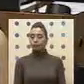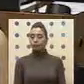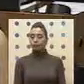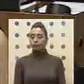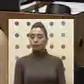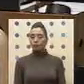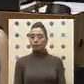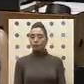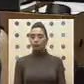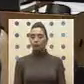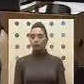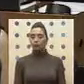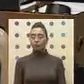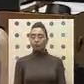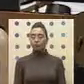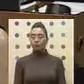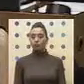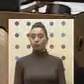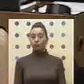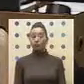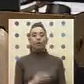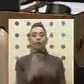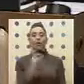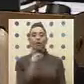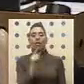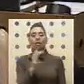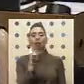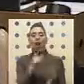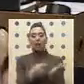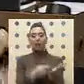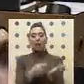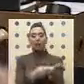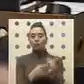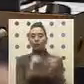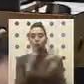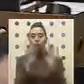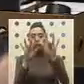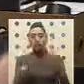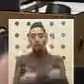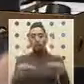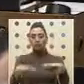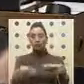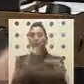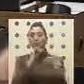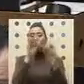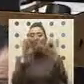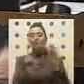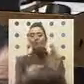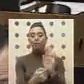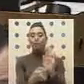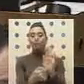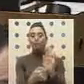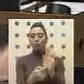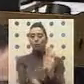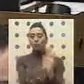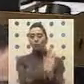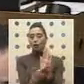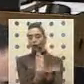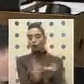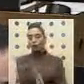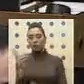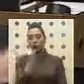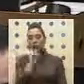Ahora, señor presidente, los datos del financiamiento están en los informes que se conocen en las hojas que todos